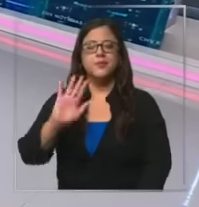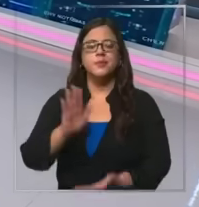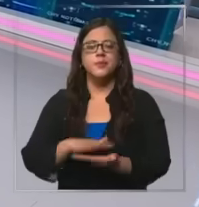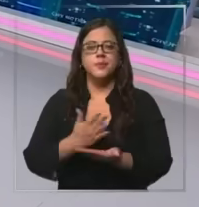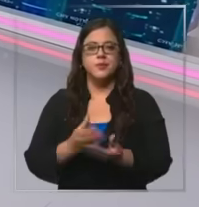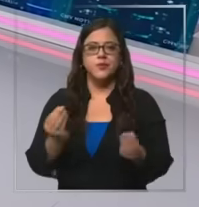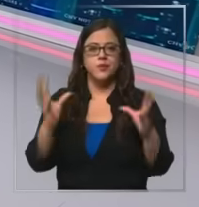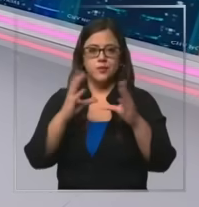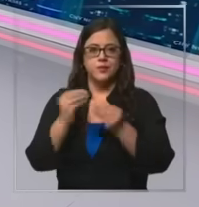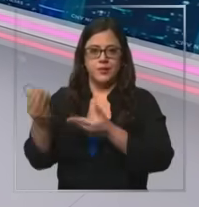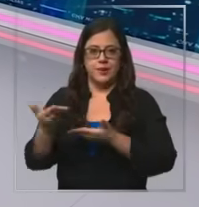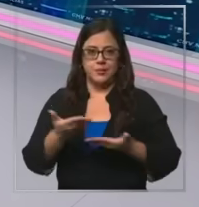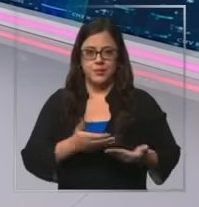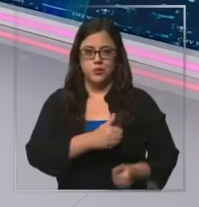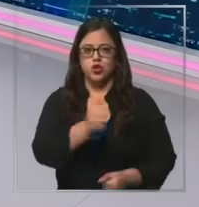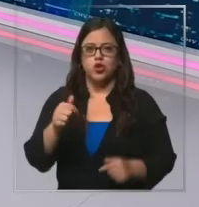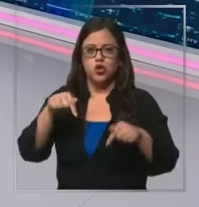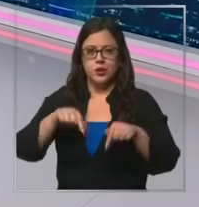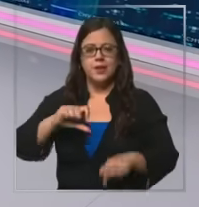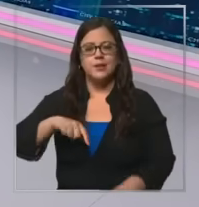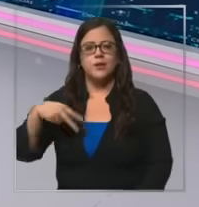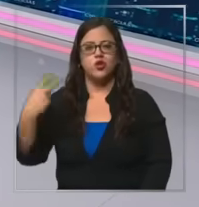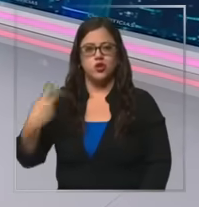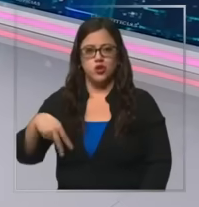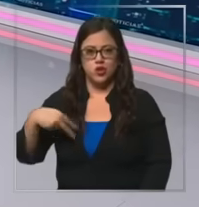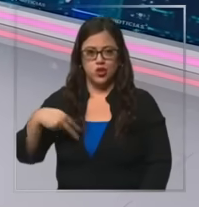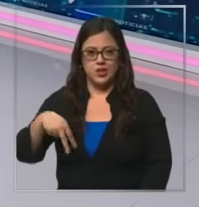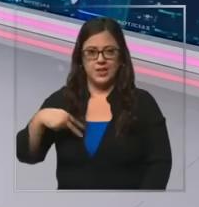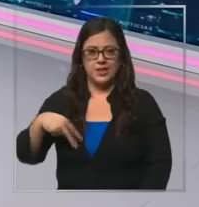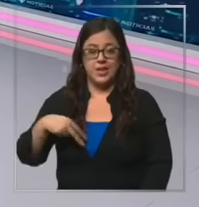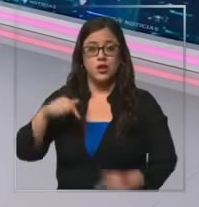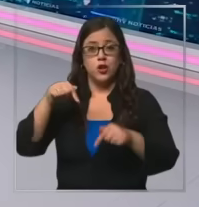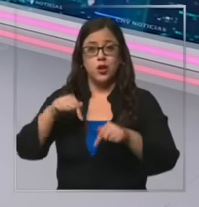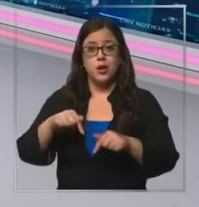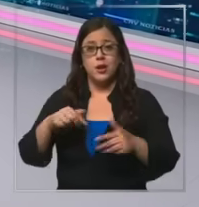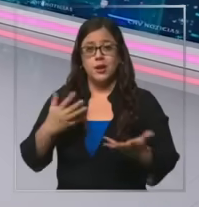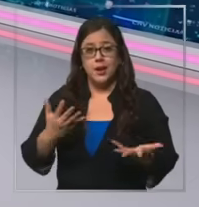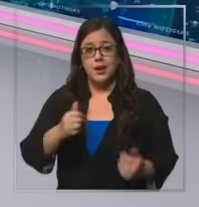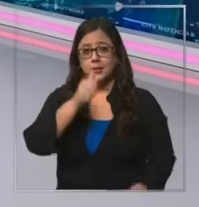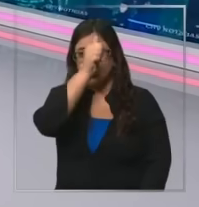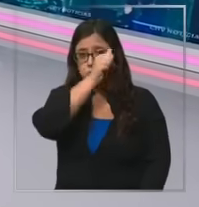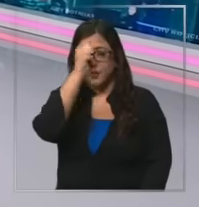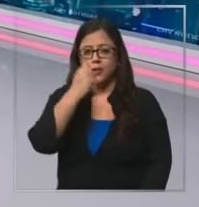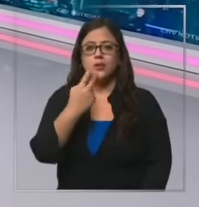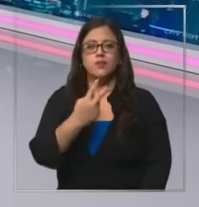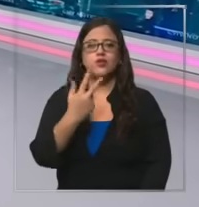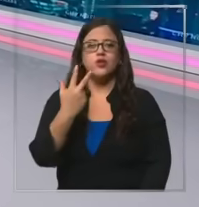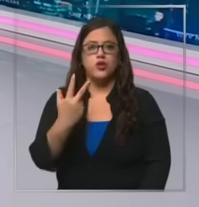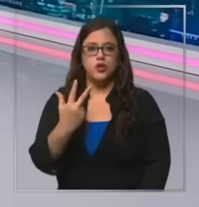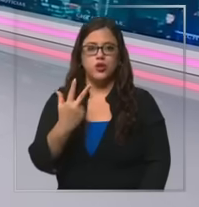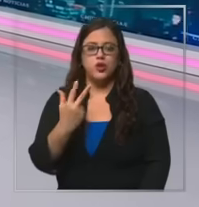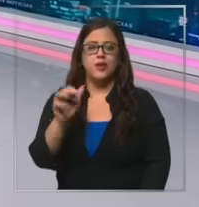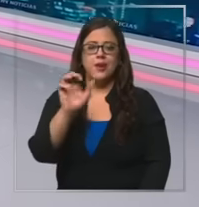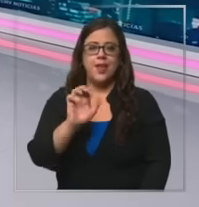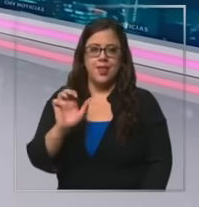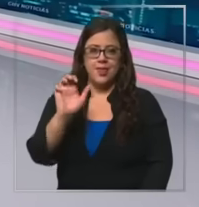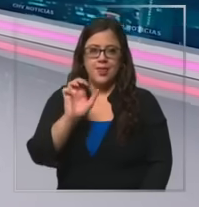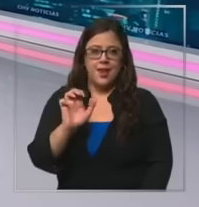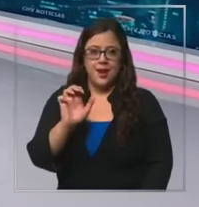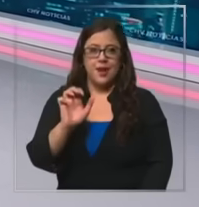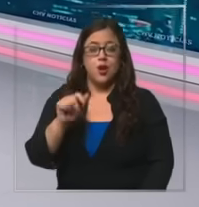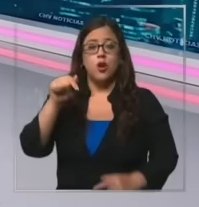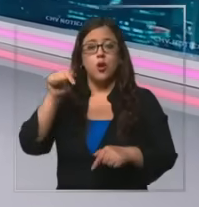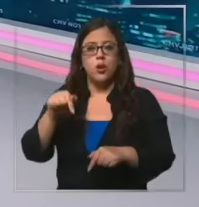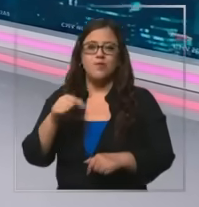¿cómo están? Muy buenas noches. Bienvenidos a la edición central de Chilevisión Noticias en este día, domingo 28 de enero. Un